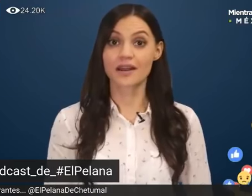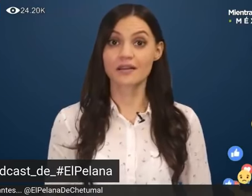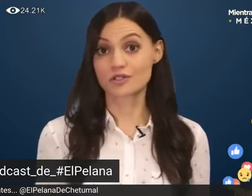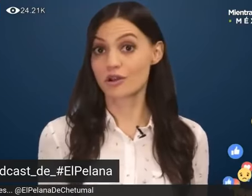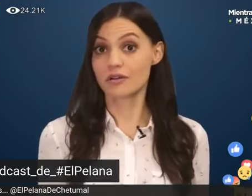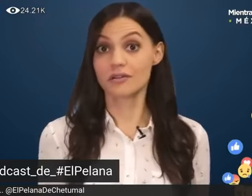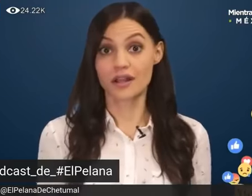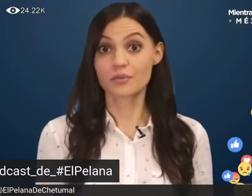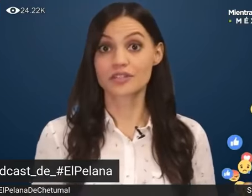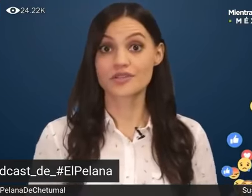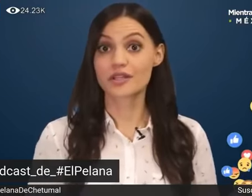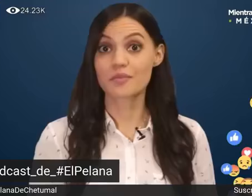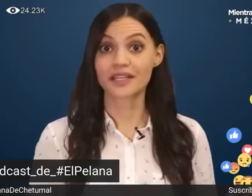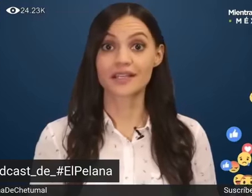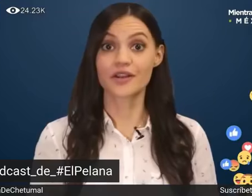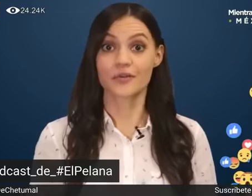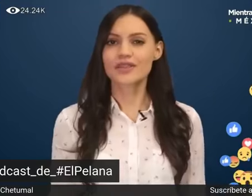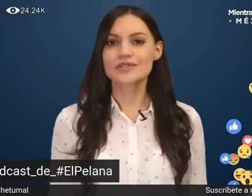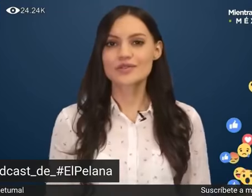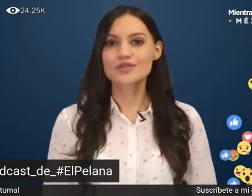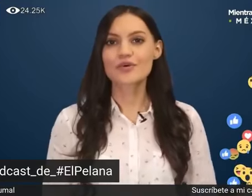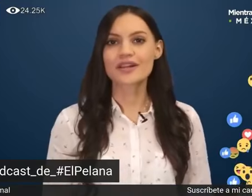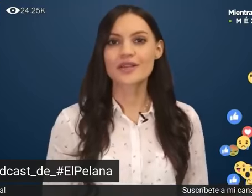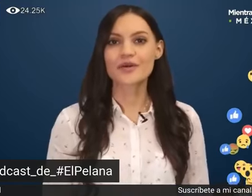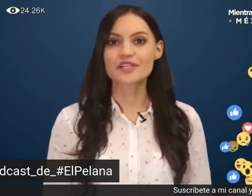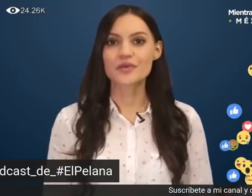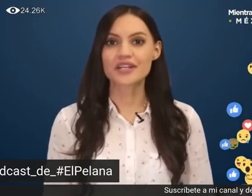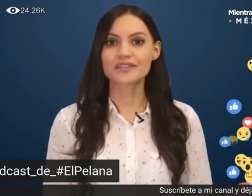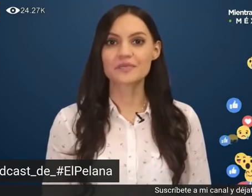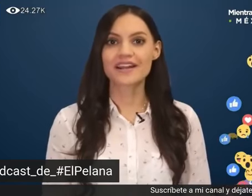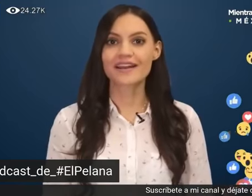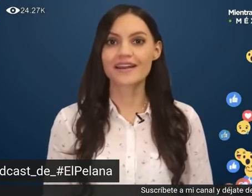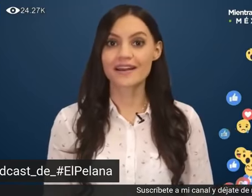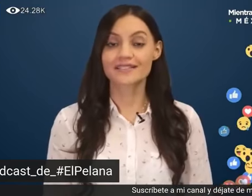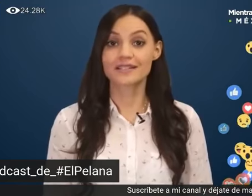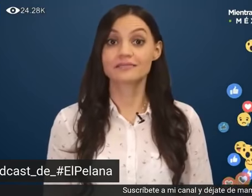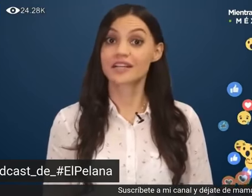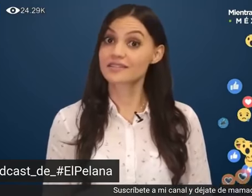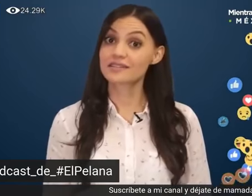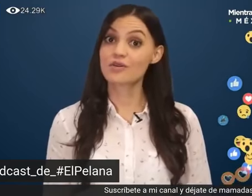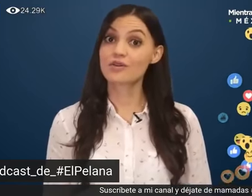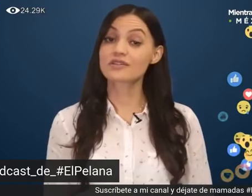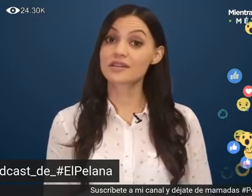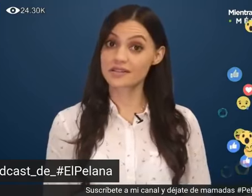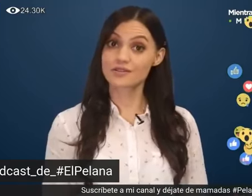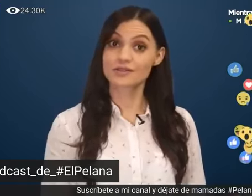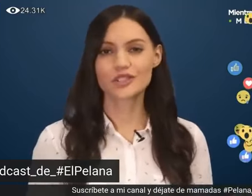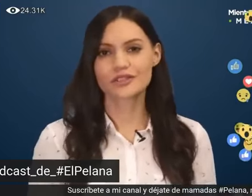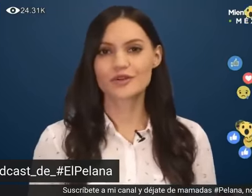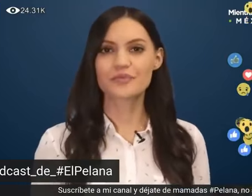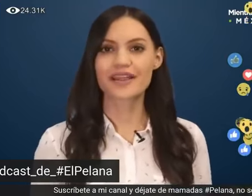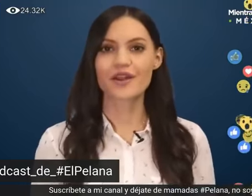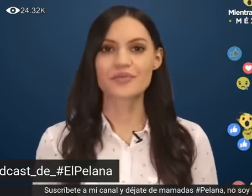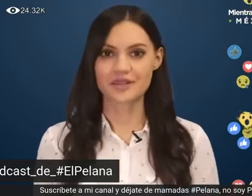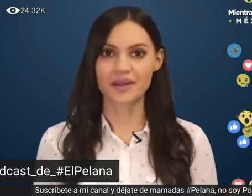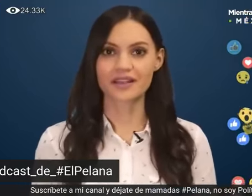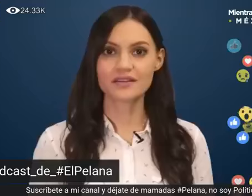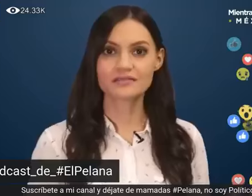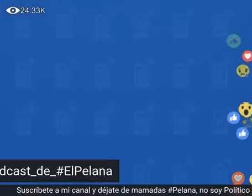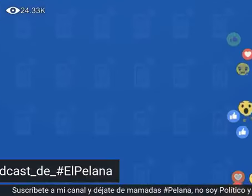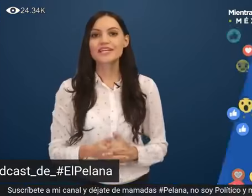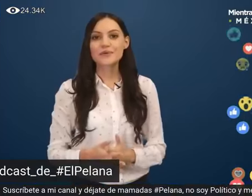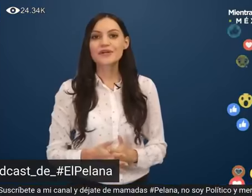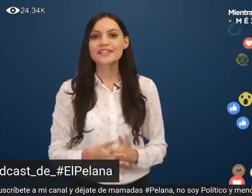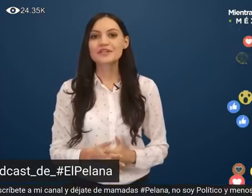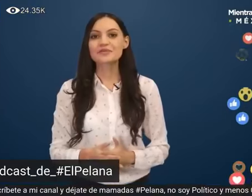como alegan o solo la reputación del mandatario. ¿Cuántos de estos gobernadores podrían terminar en la cárcel gracias a lujo y excesos? Yo tengo un par de nombres en